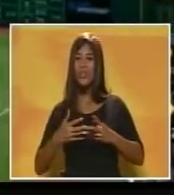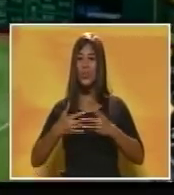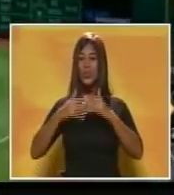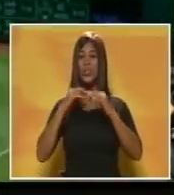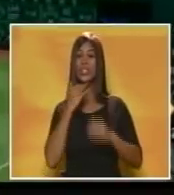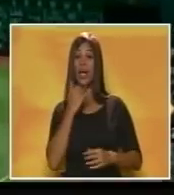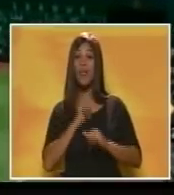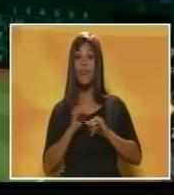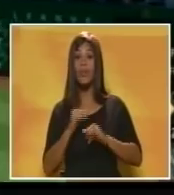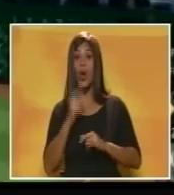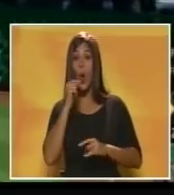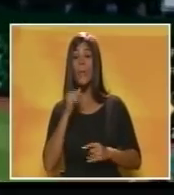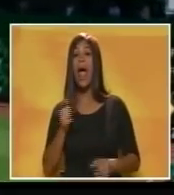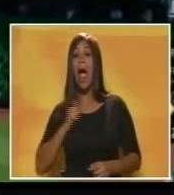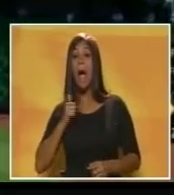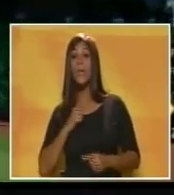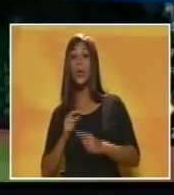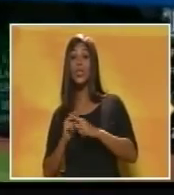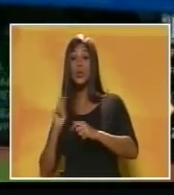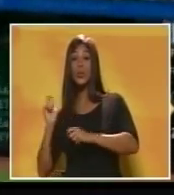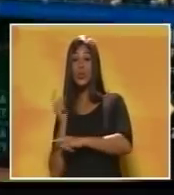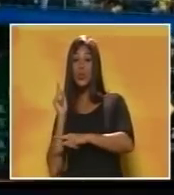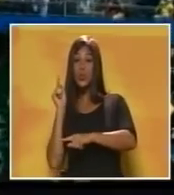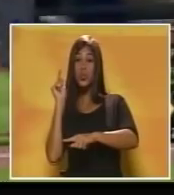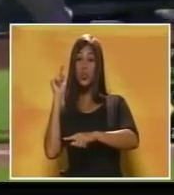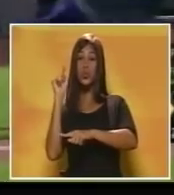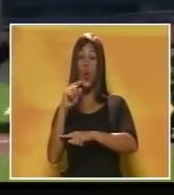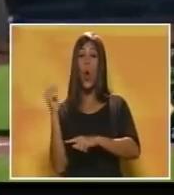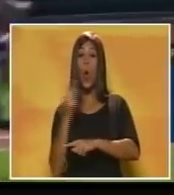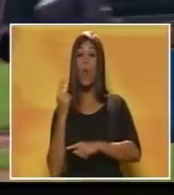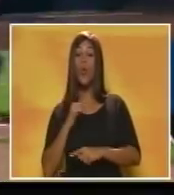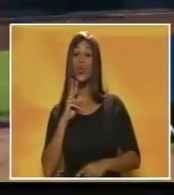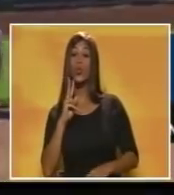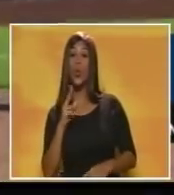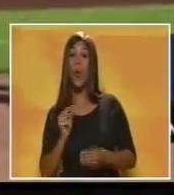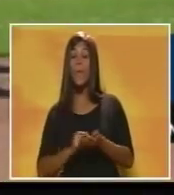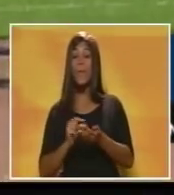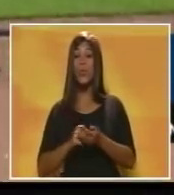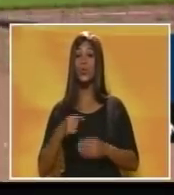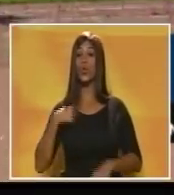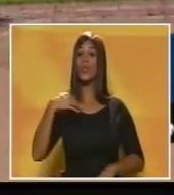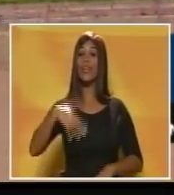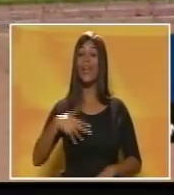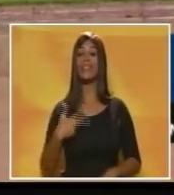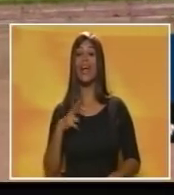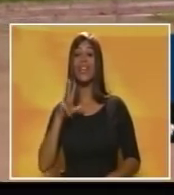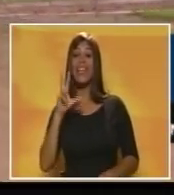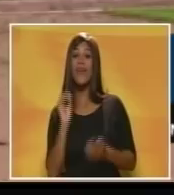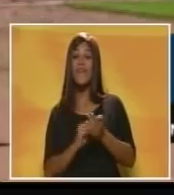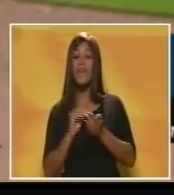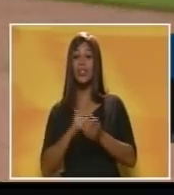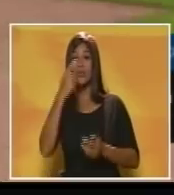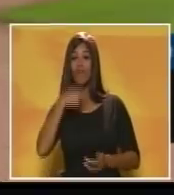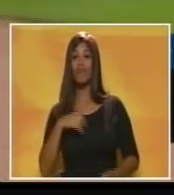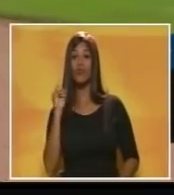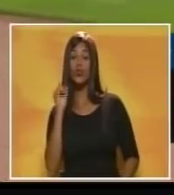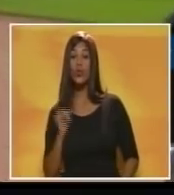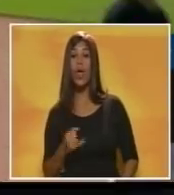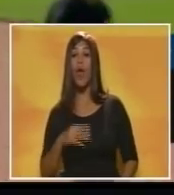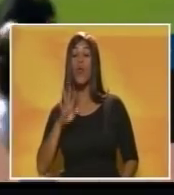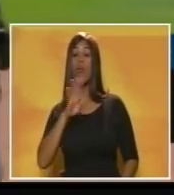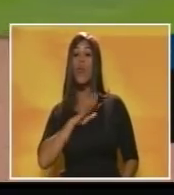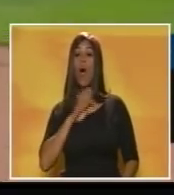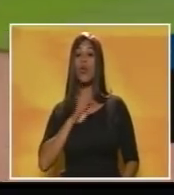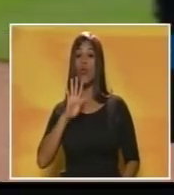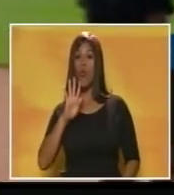y Rougned Odor que lo aprovecha para pegar este tablazo de 2 anotaciones por la derecha. tercero del año para el zuliano, que se fue de